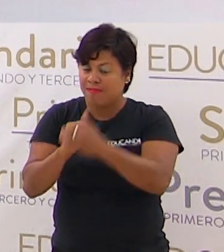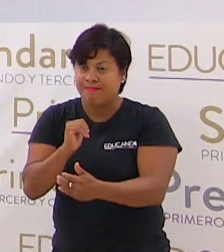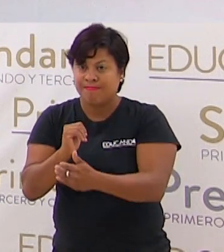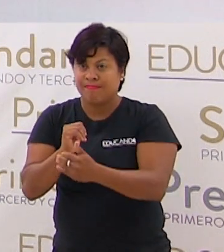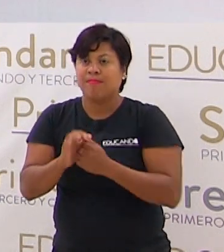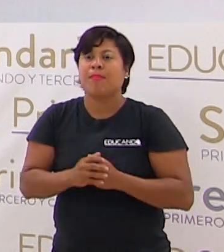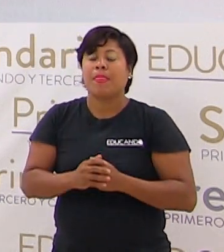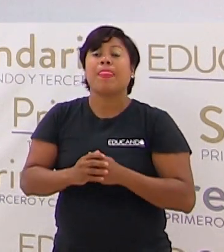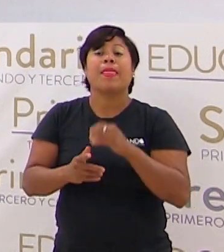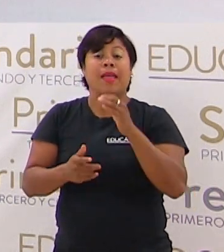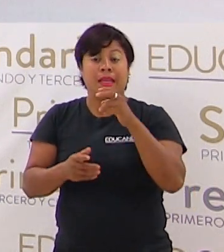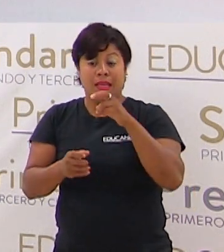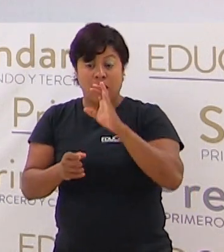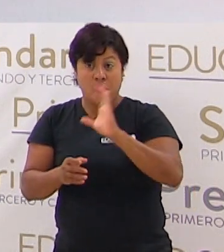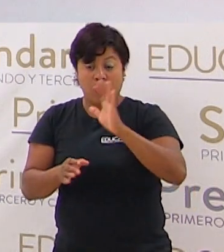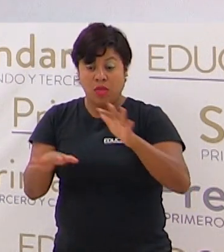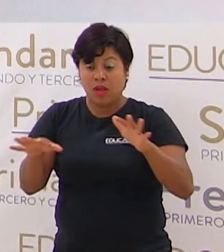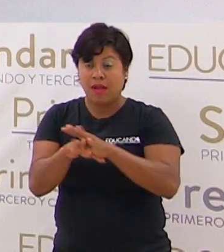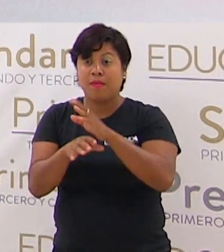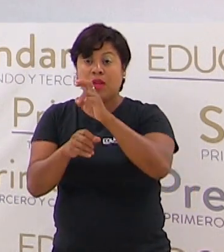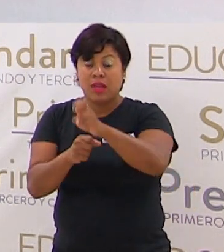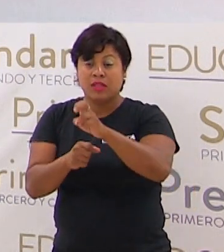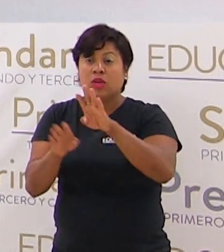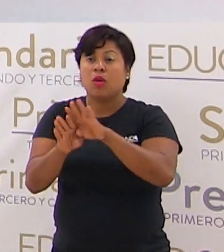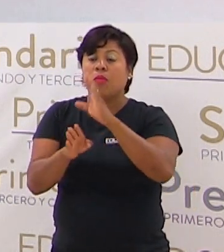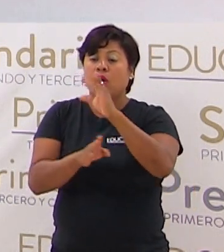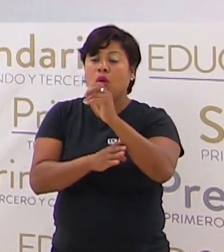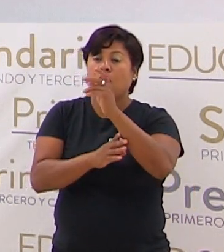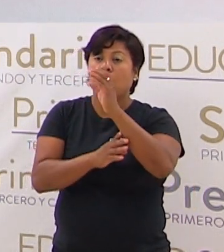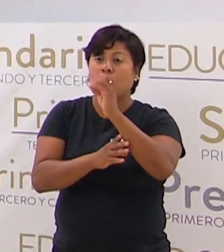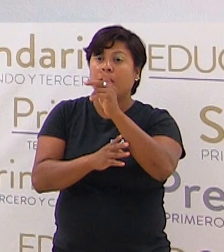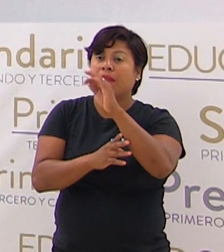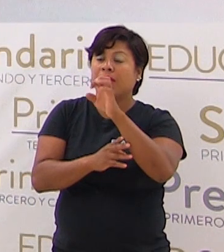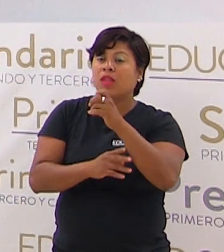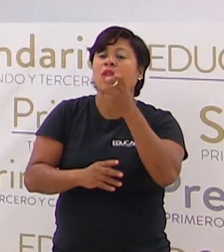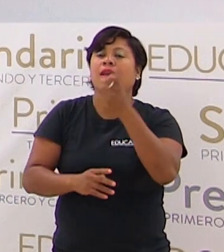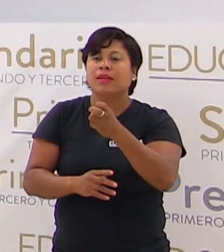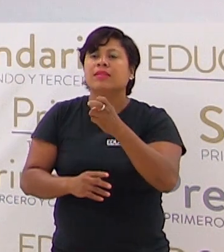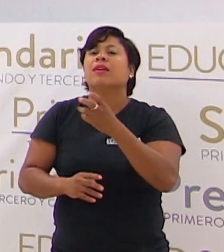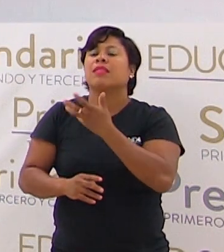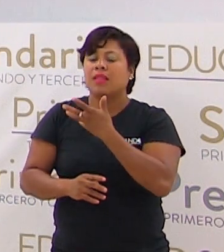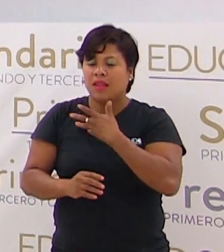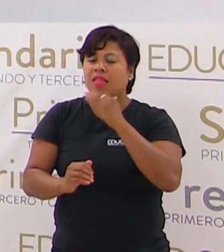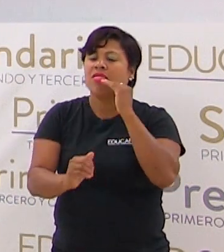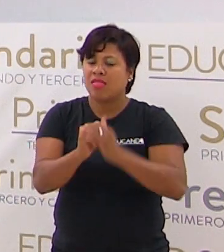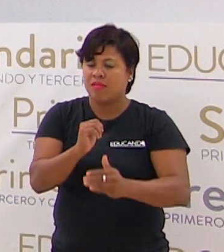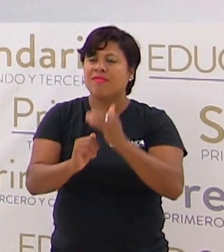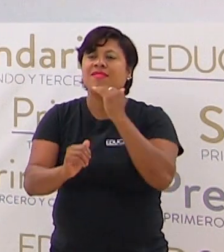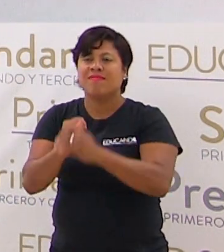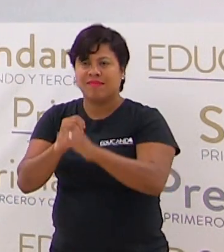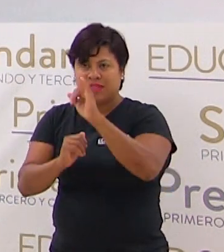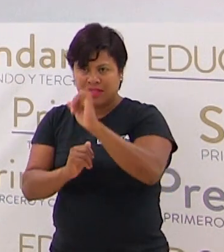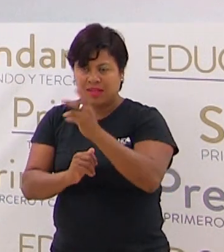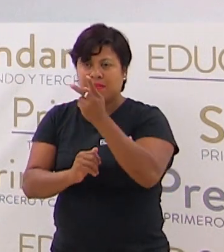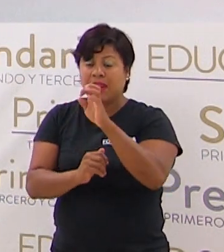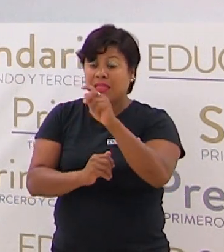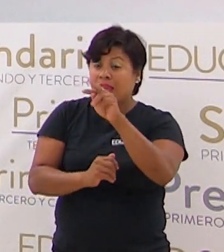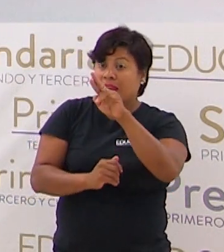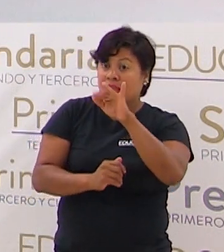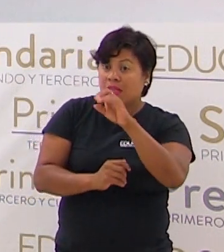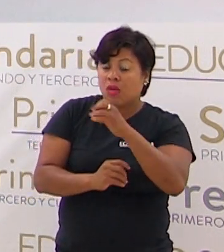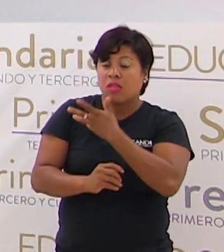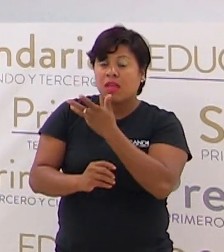un tiempo. En cambio, los verbos en pretérito sí son acciones que están terminando y que tienen